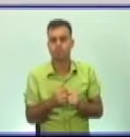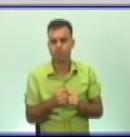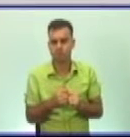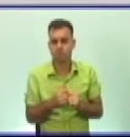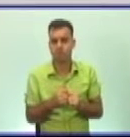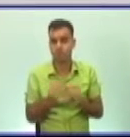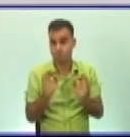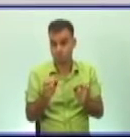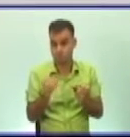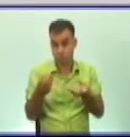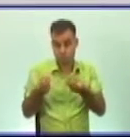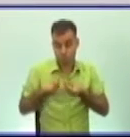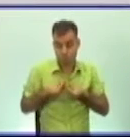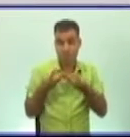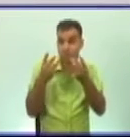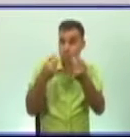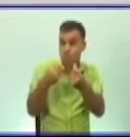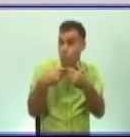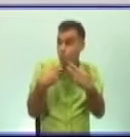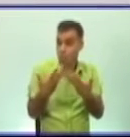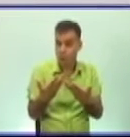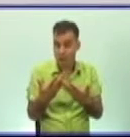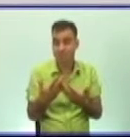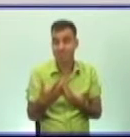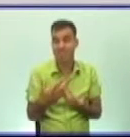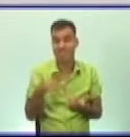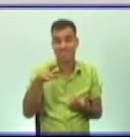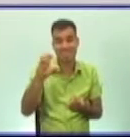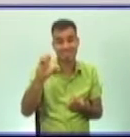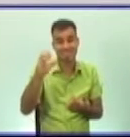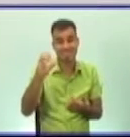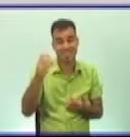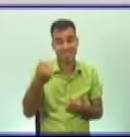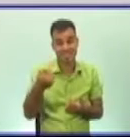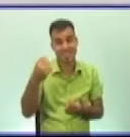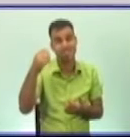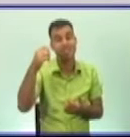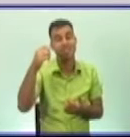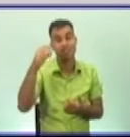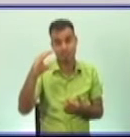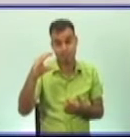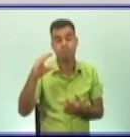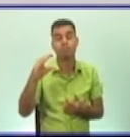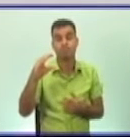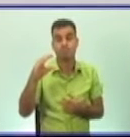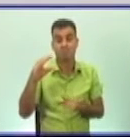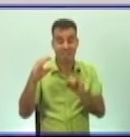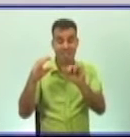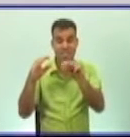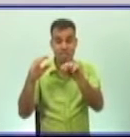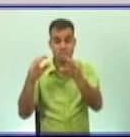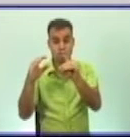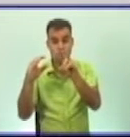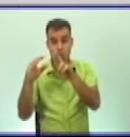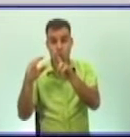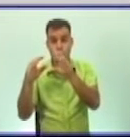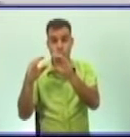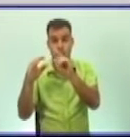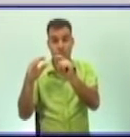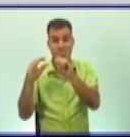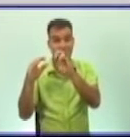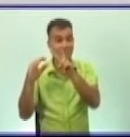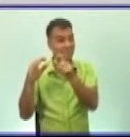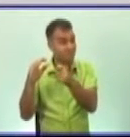los datos que obtuvimos, que la reactancia inductiva es mayor que la reactancia capacitiva. Por tanto,